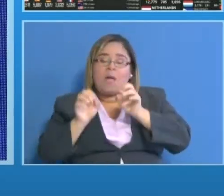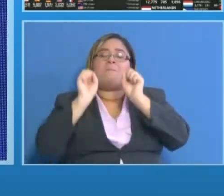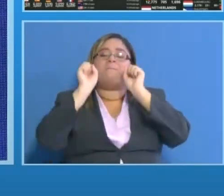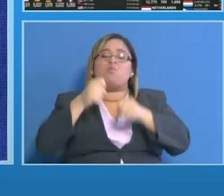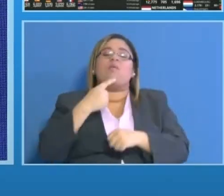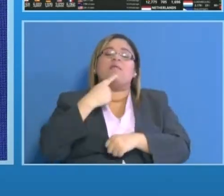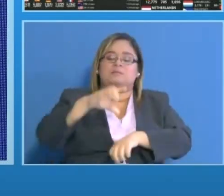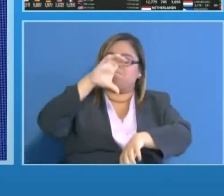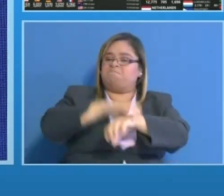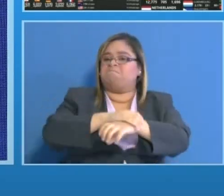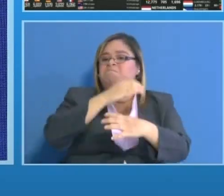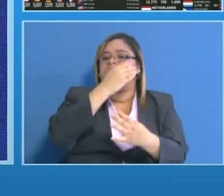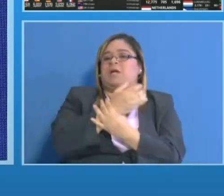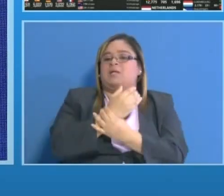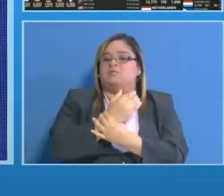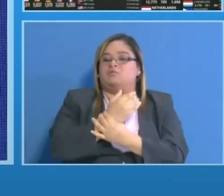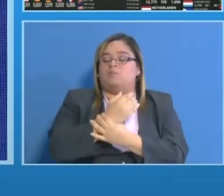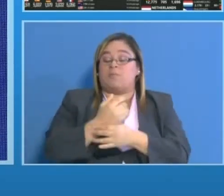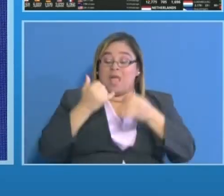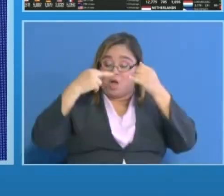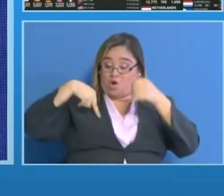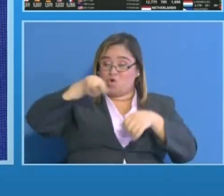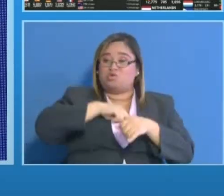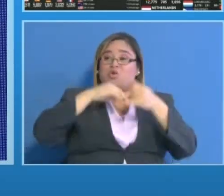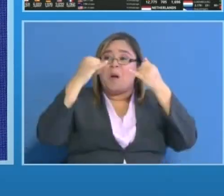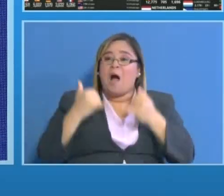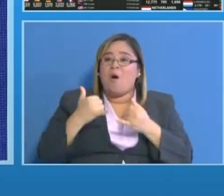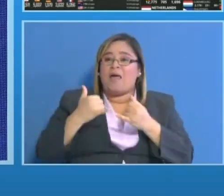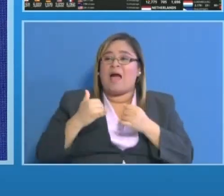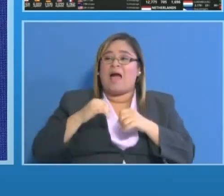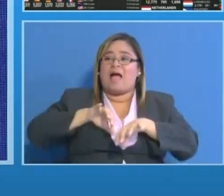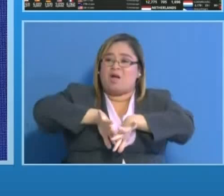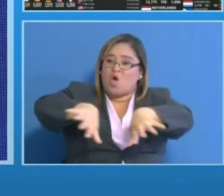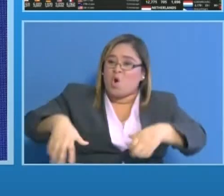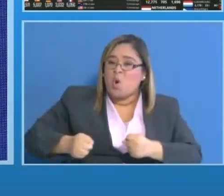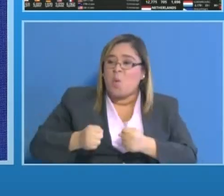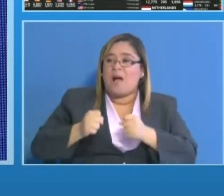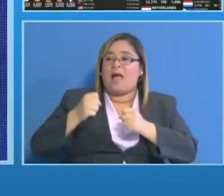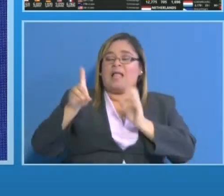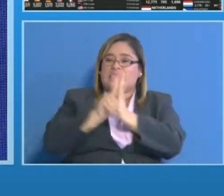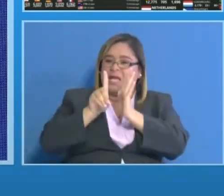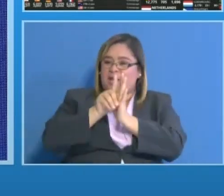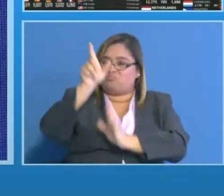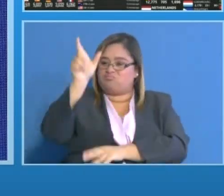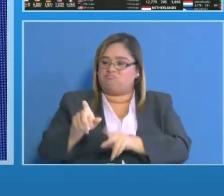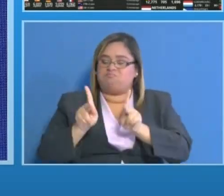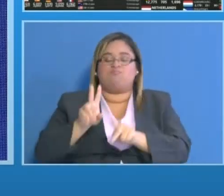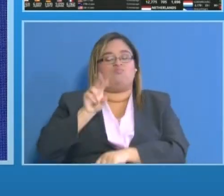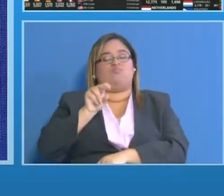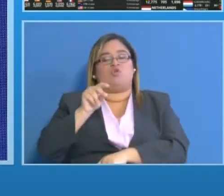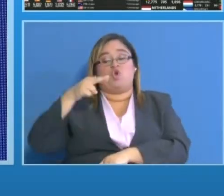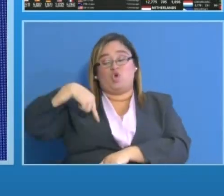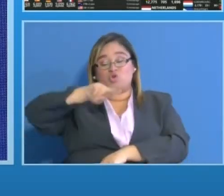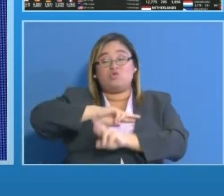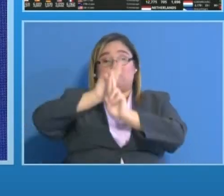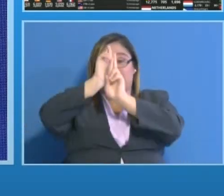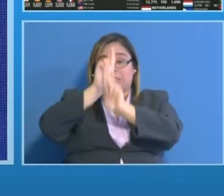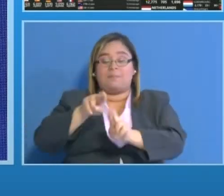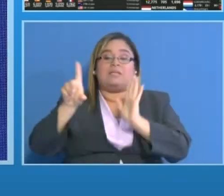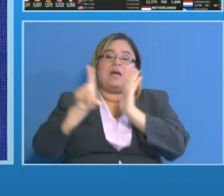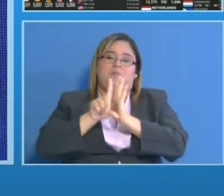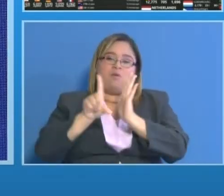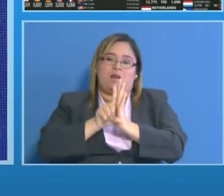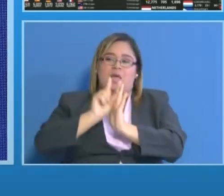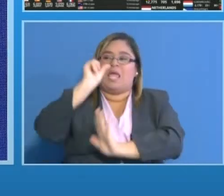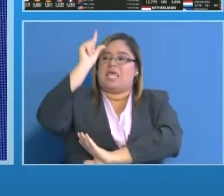legal. Aquí no estamos para violar los derechos de ninguna persona. Somos respetuosos de la ley y del